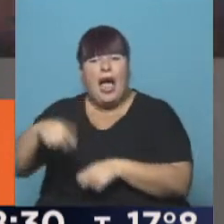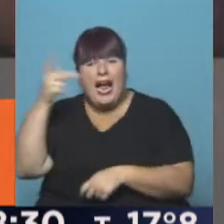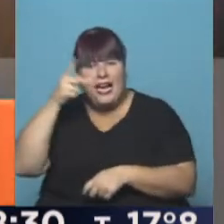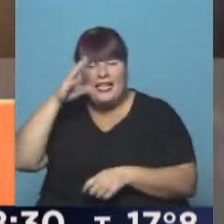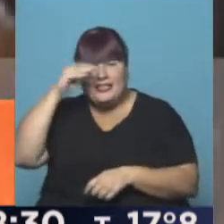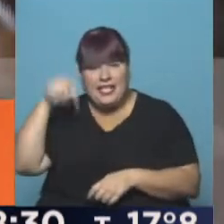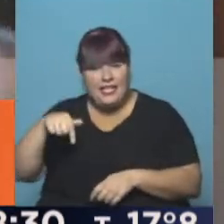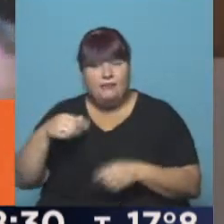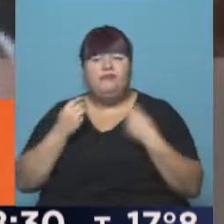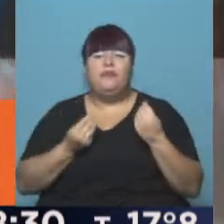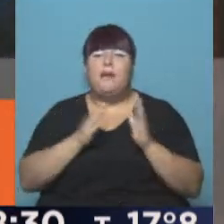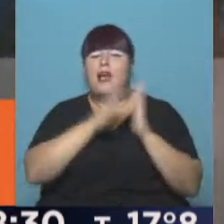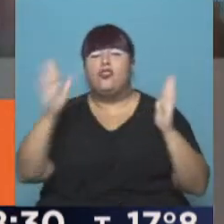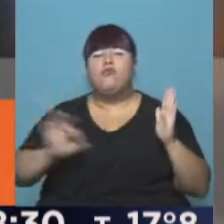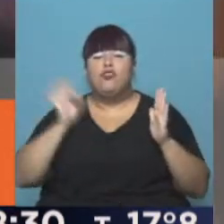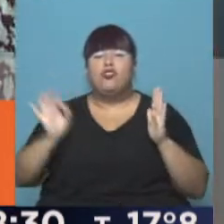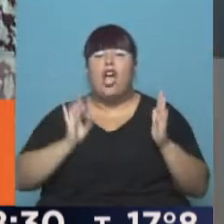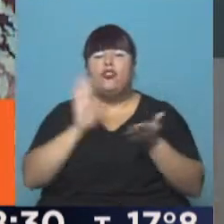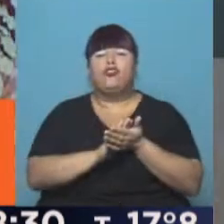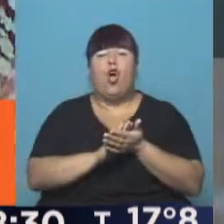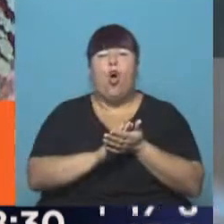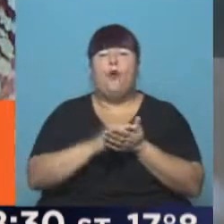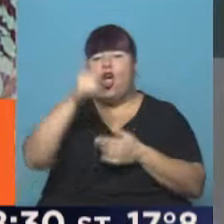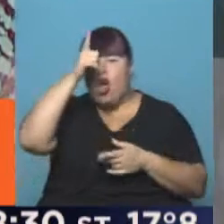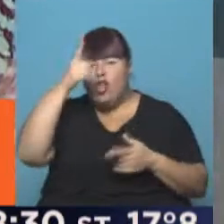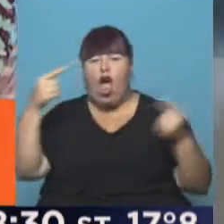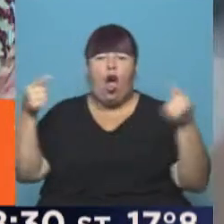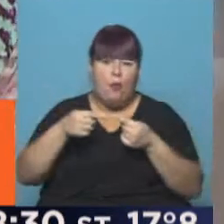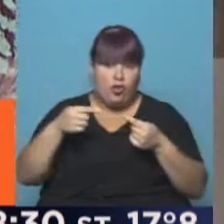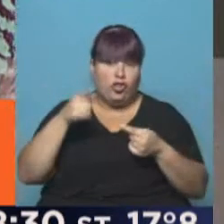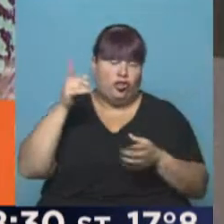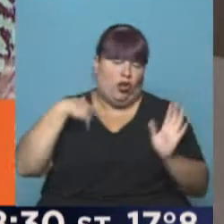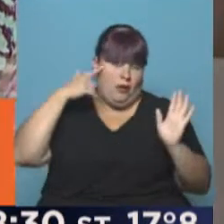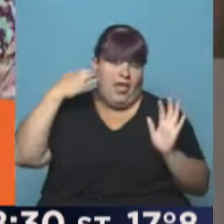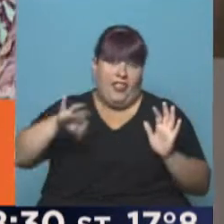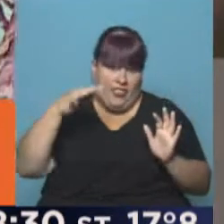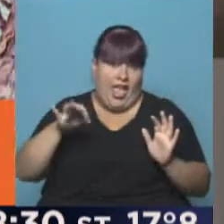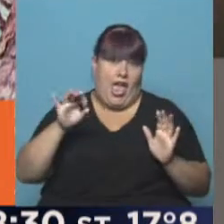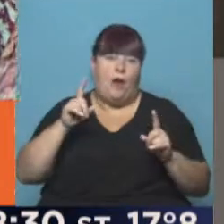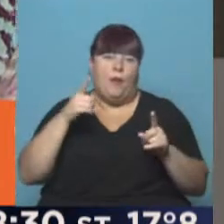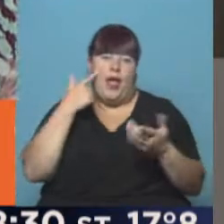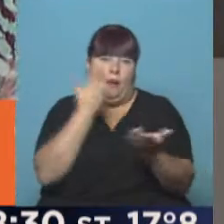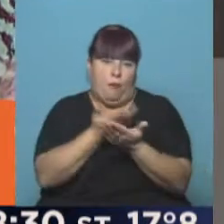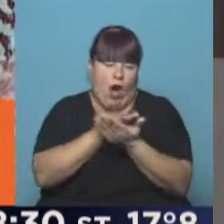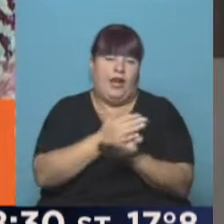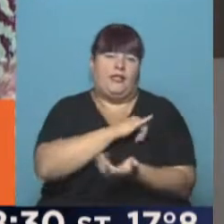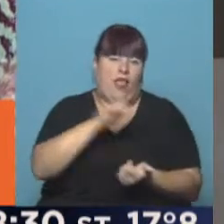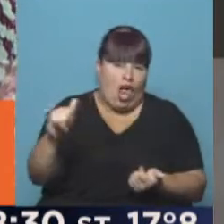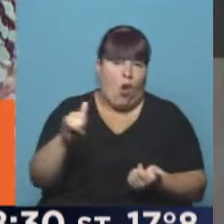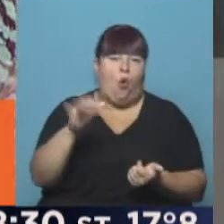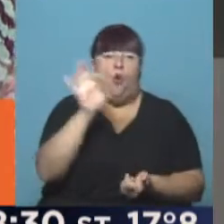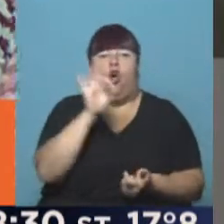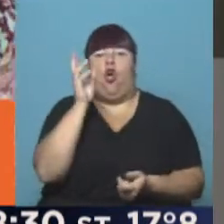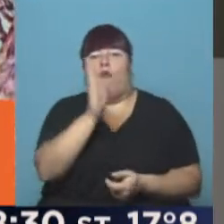cristina fernández de kirchner seguido todos estos años en cuanto a los contralores en la oposición entiendo debe haber hecho presentaciones o